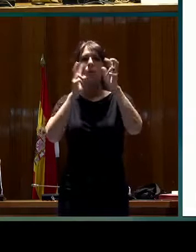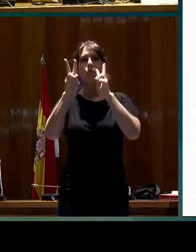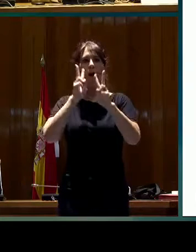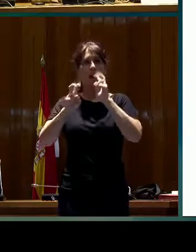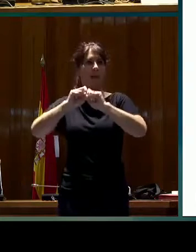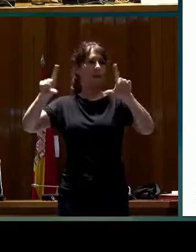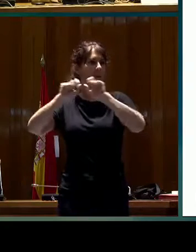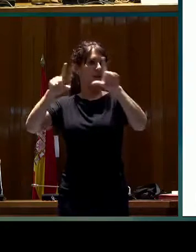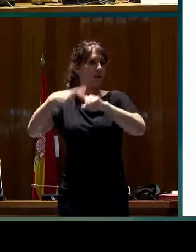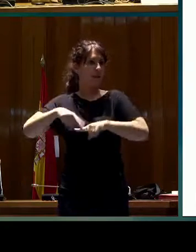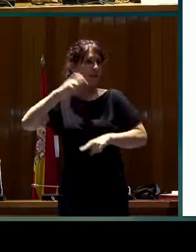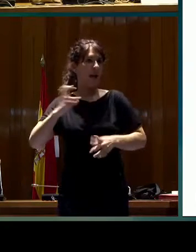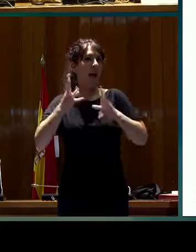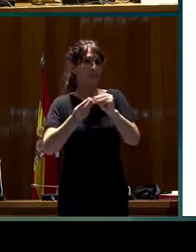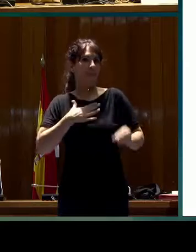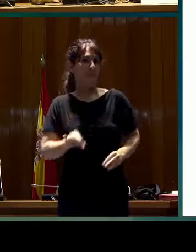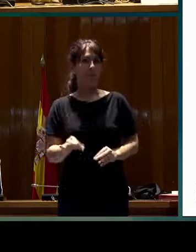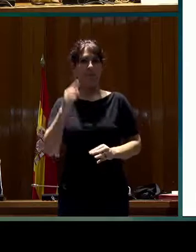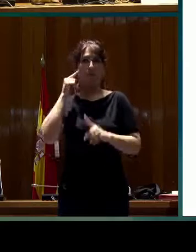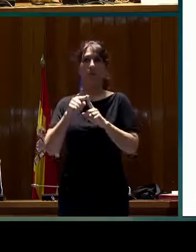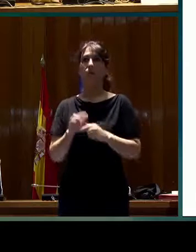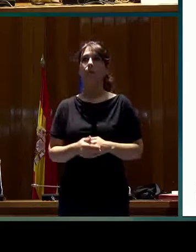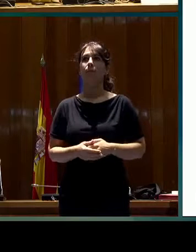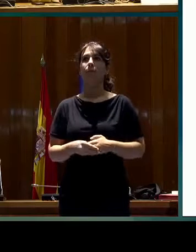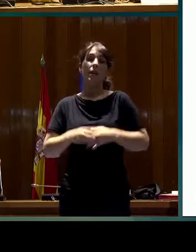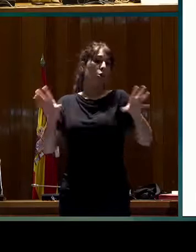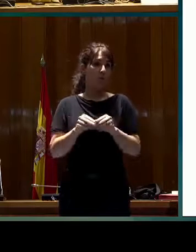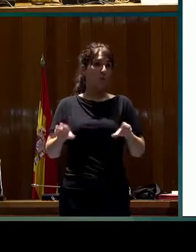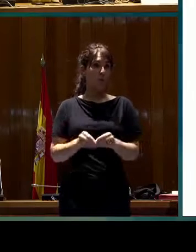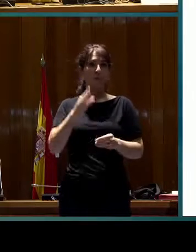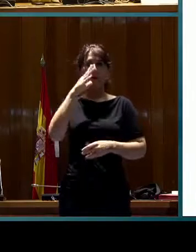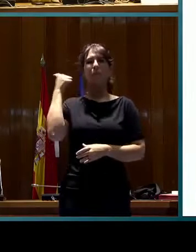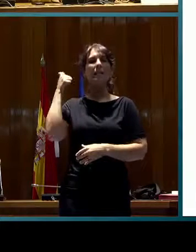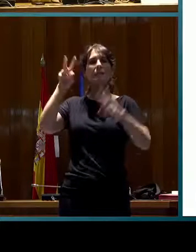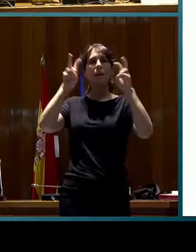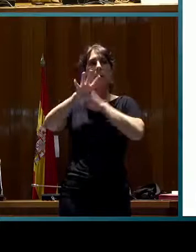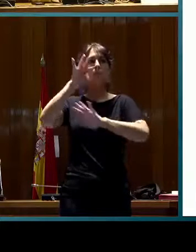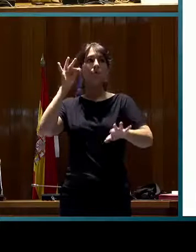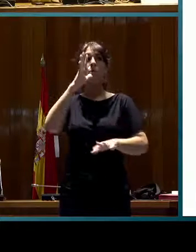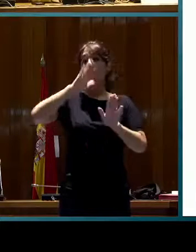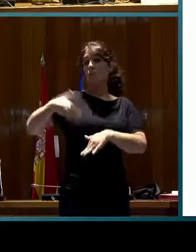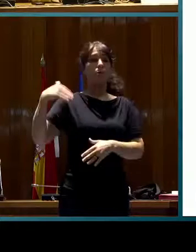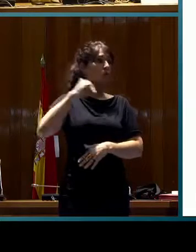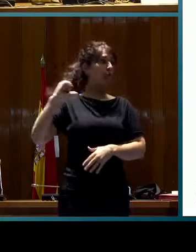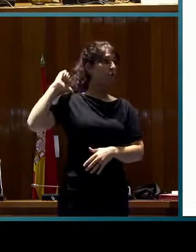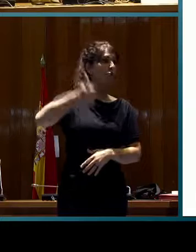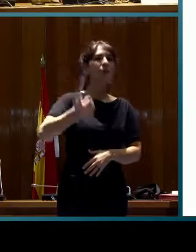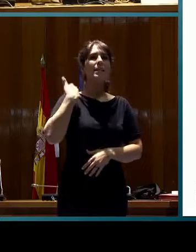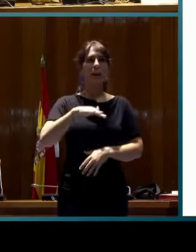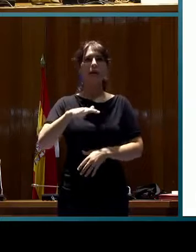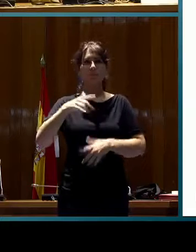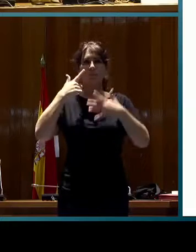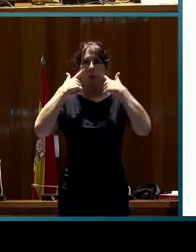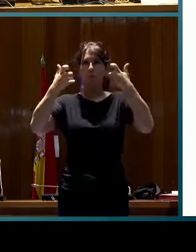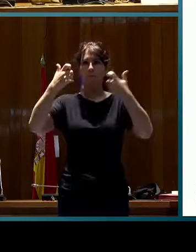qué contras, ¿no? La justificación, el motivo de elegir este tema es porque en los últimos años ha habido un incremento de lengua